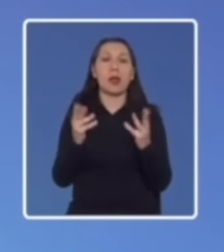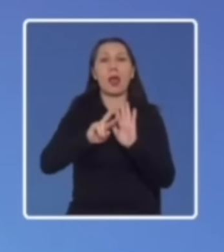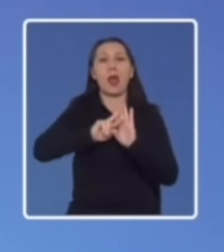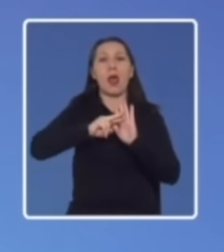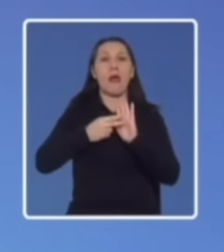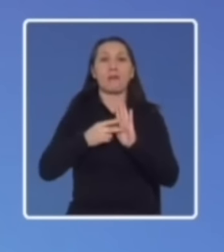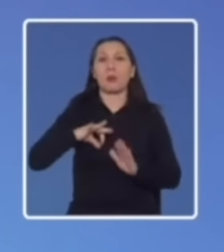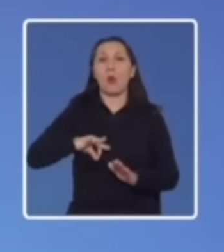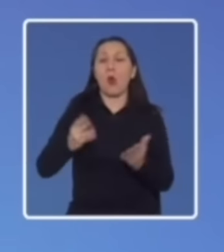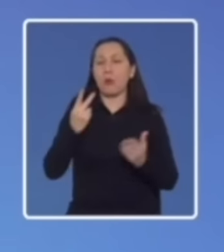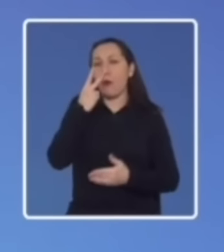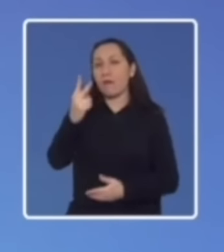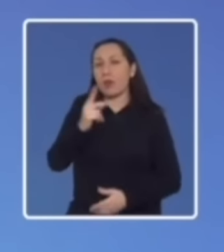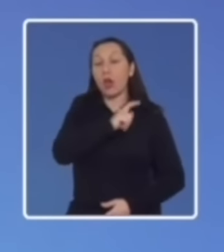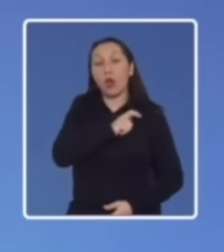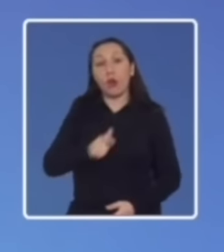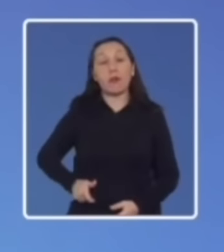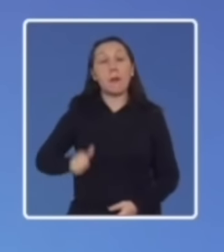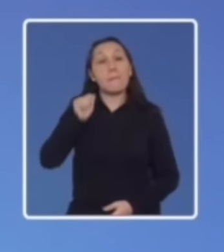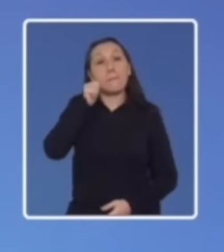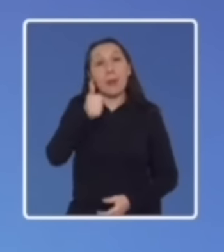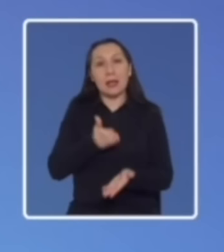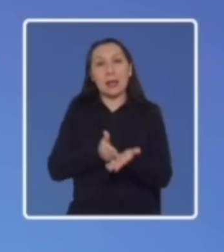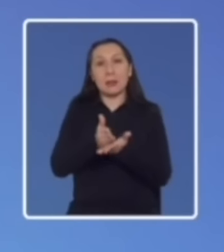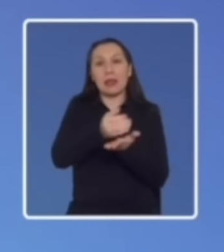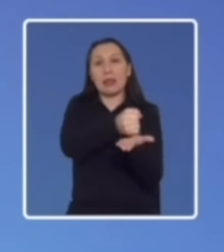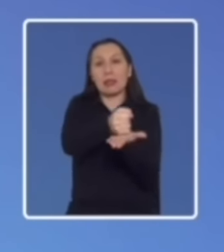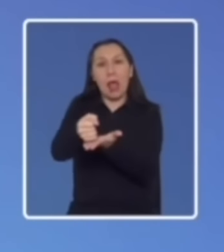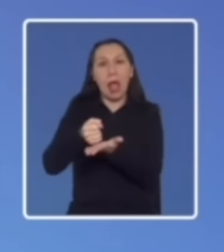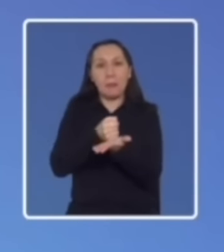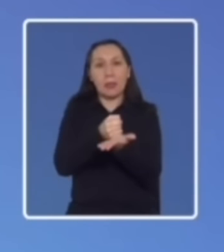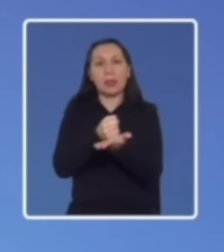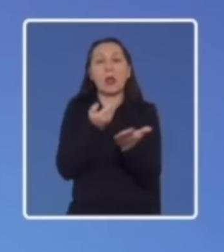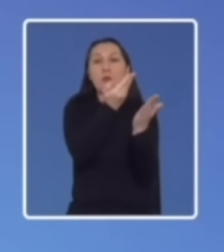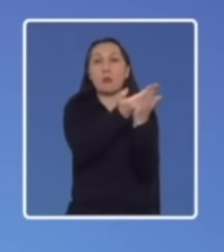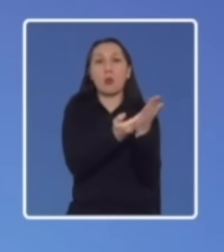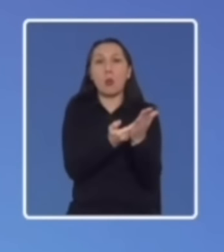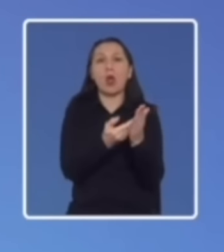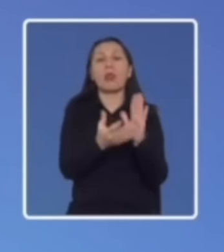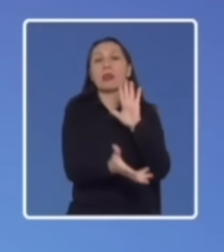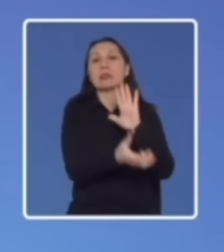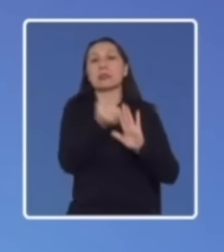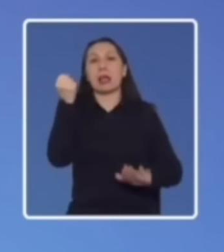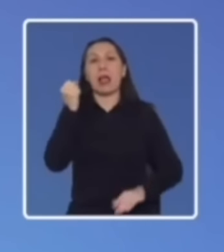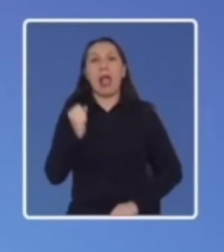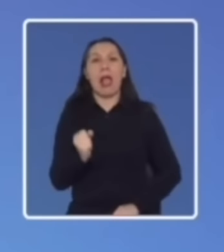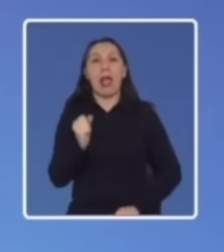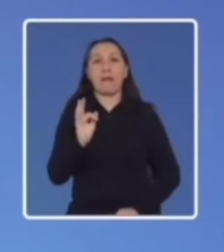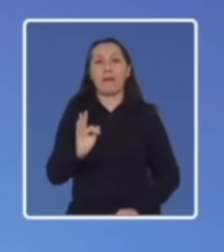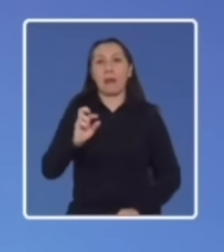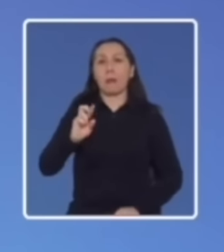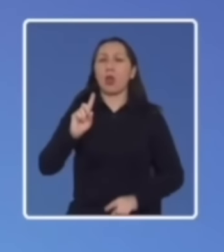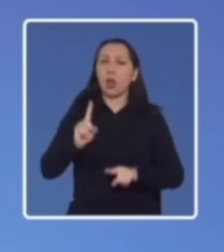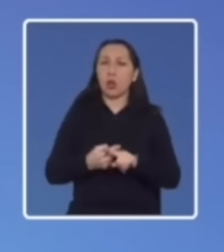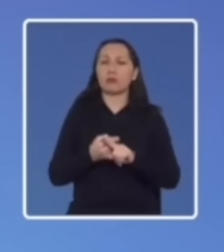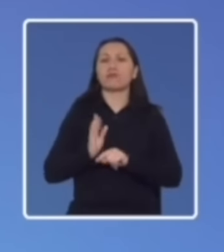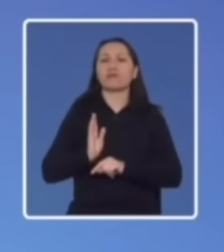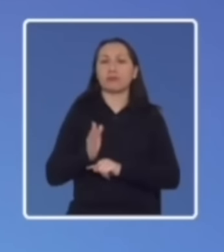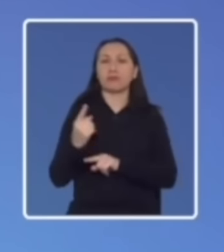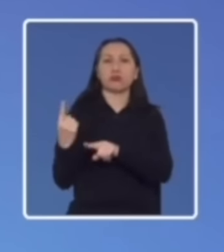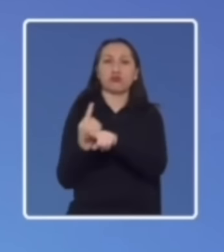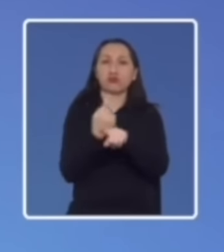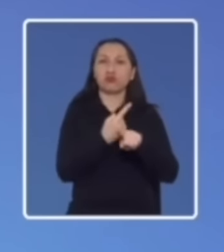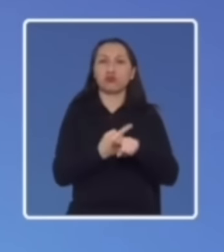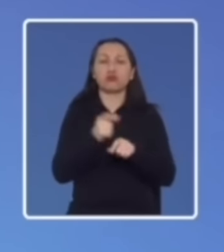reforma de pensiones Cómo ven desde el gobierno que mañana se comiencen a tramitar las propuestas de nuevos retiros de las afp mientras siguen las conversaciones con